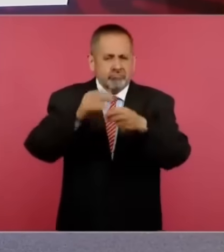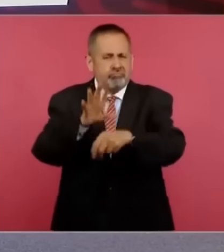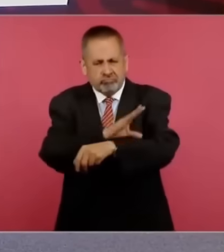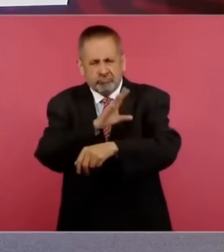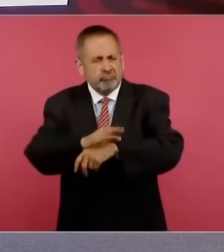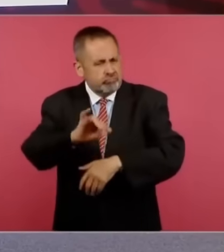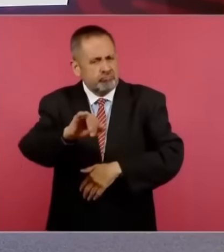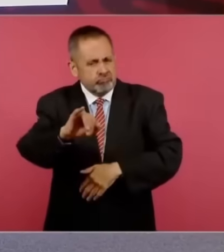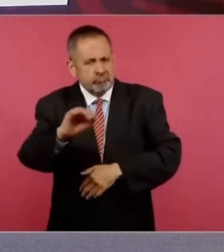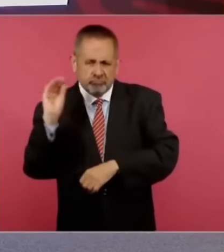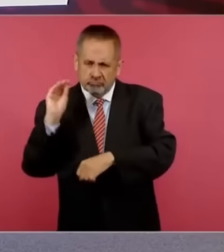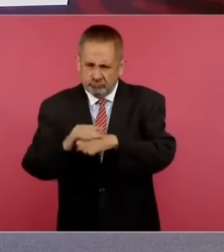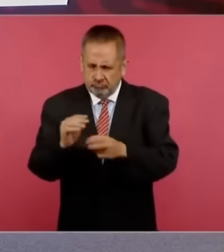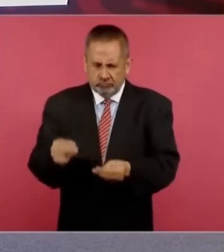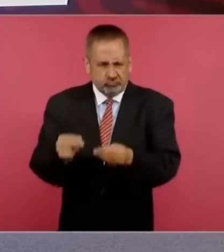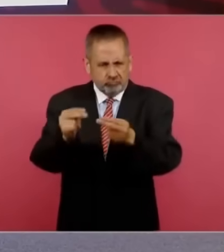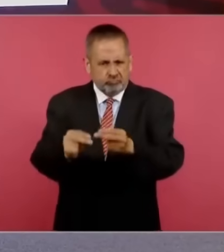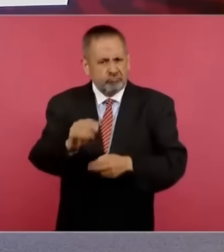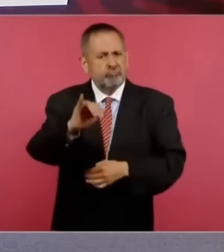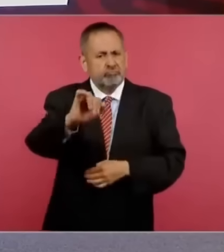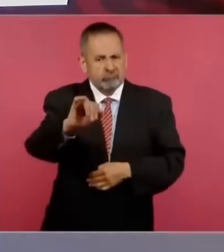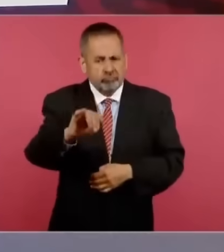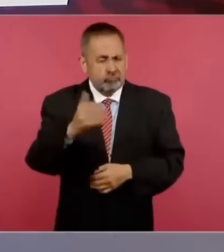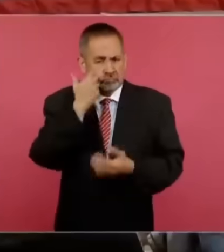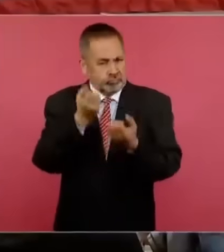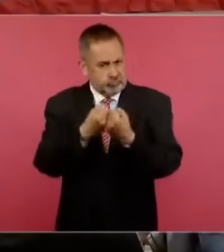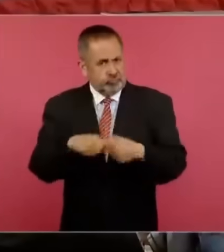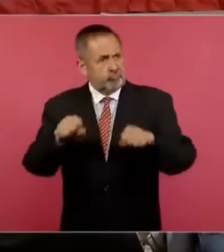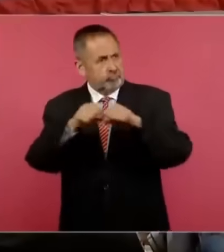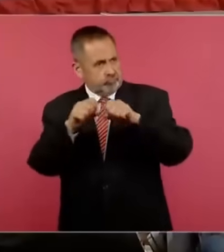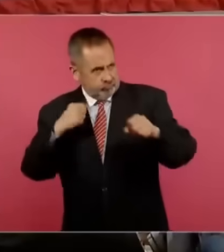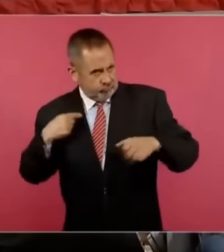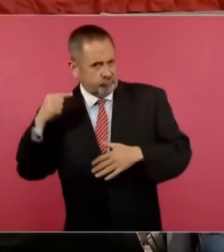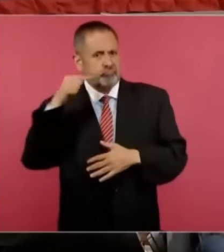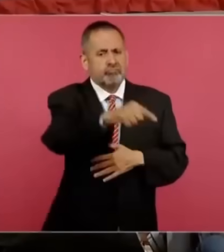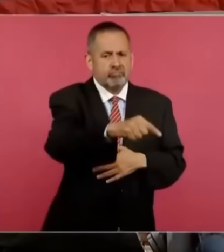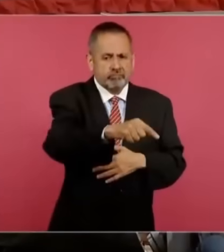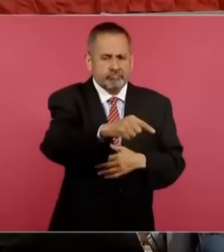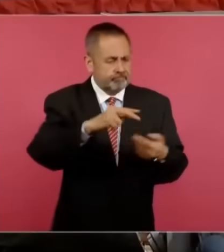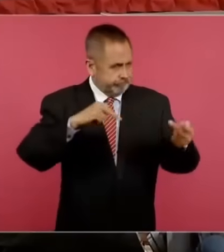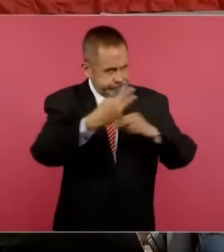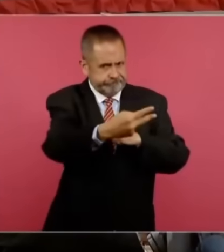eléctrica, por si quieren un socio extranjero.